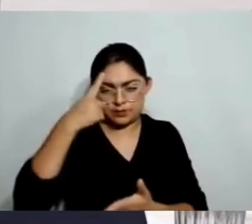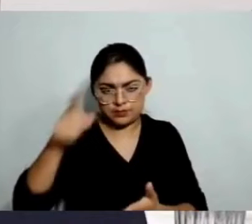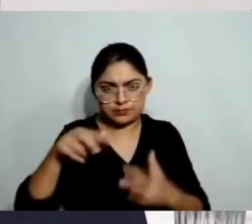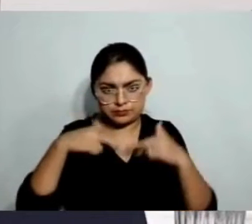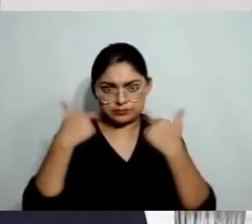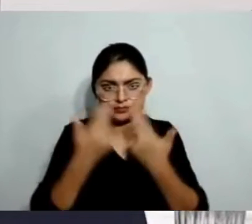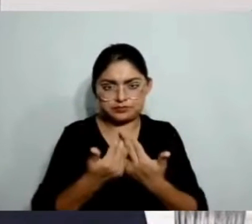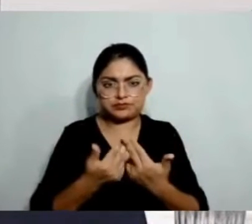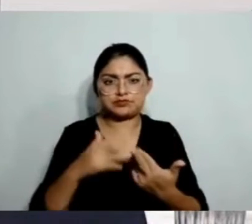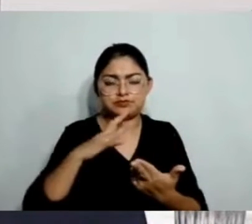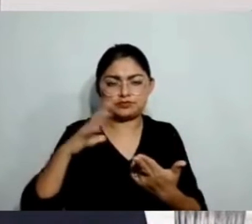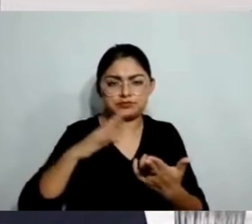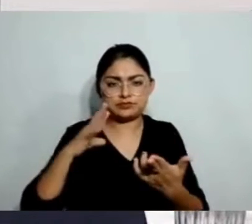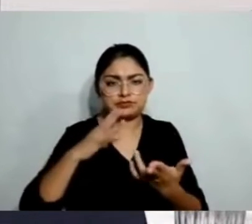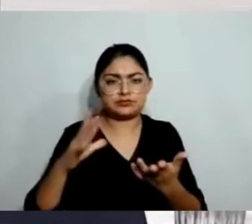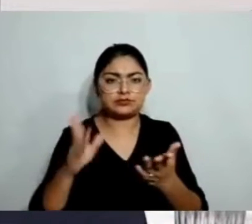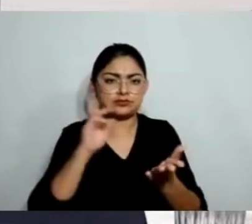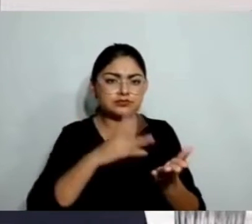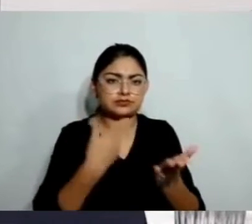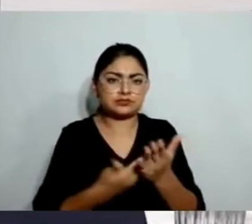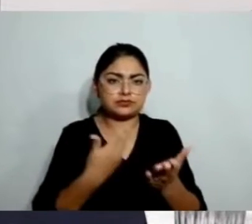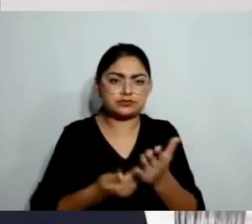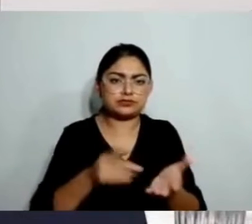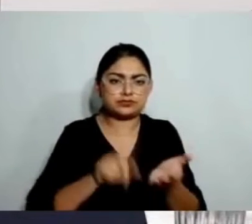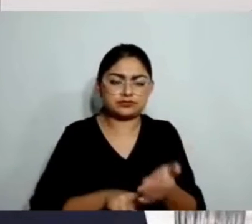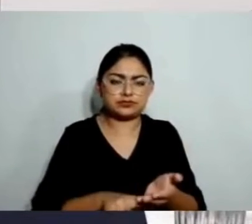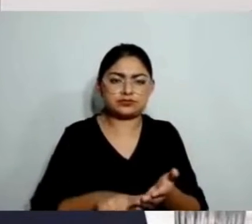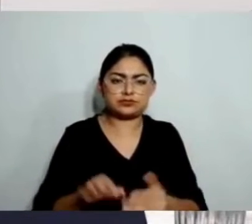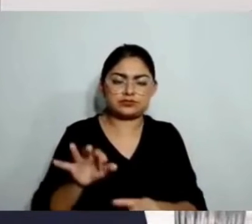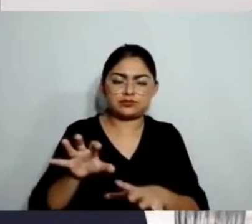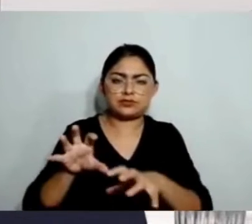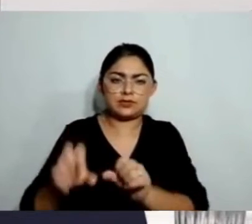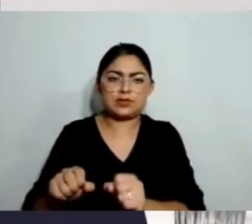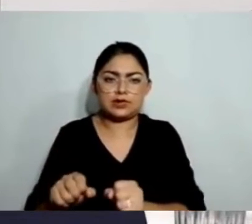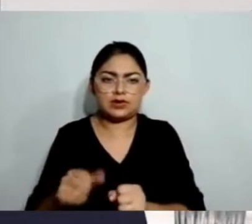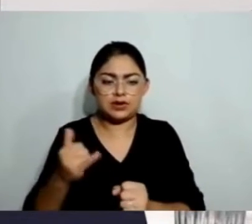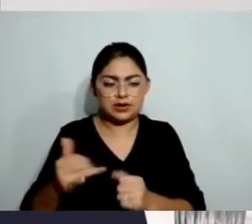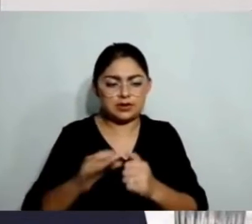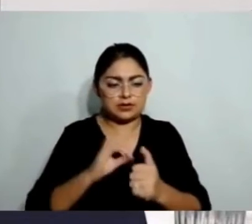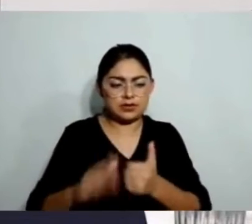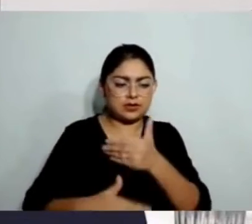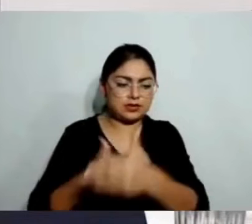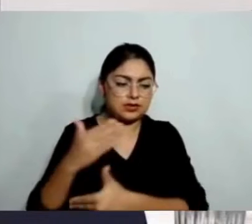de pruebas desde la detención y que trasciende hasta esa etapa